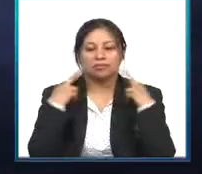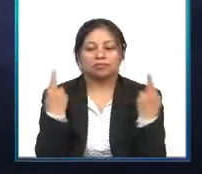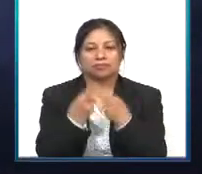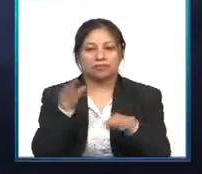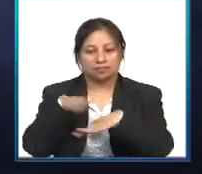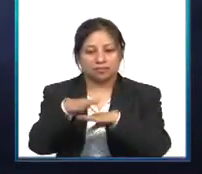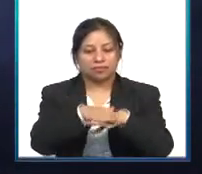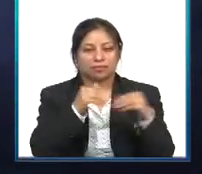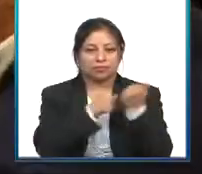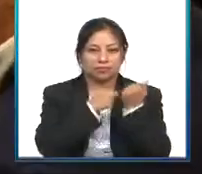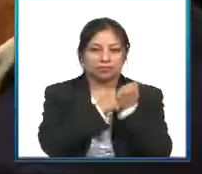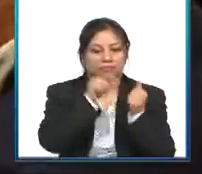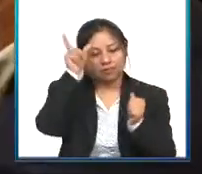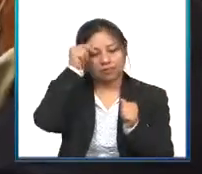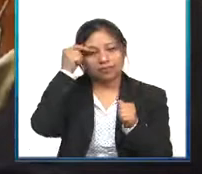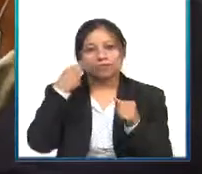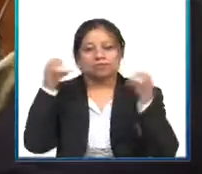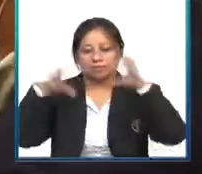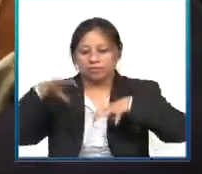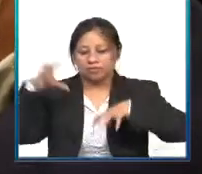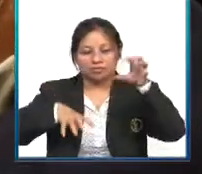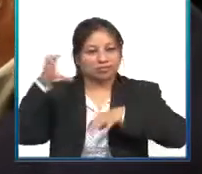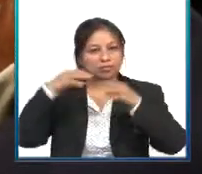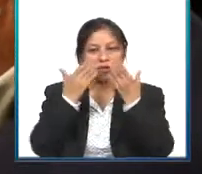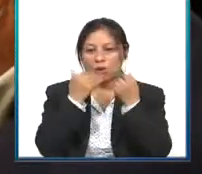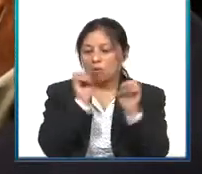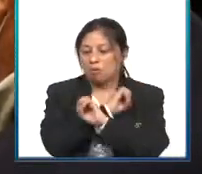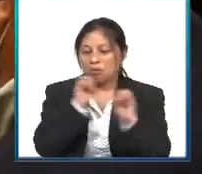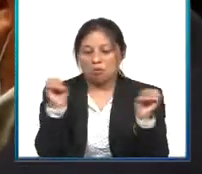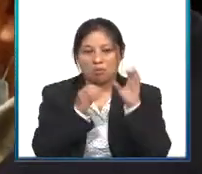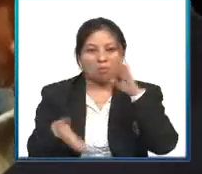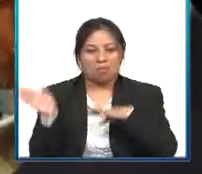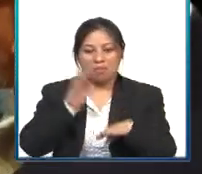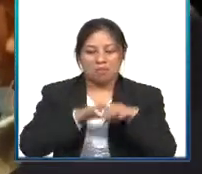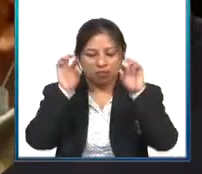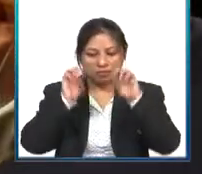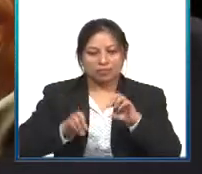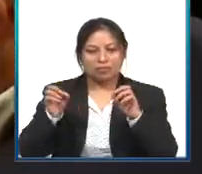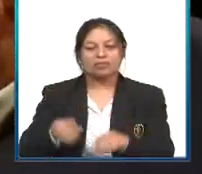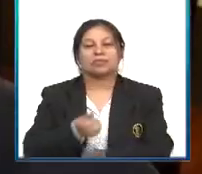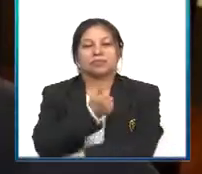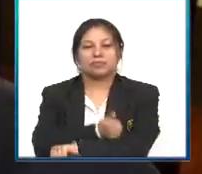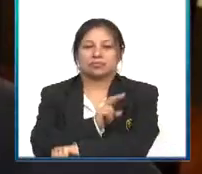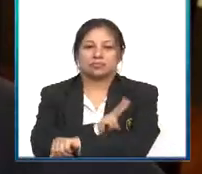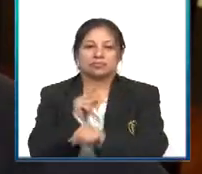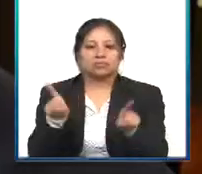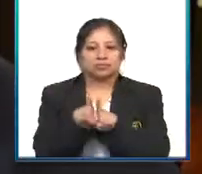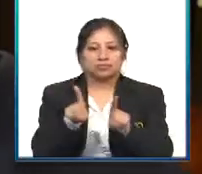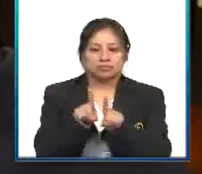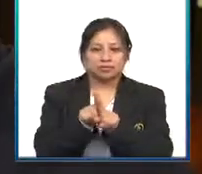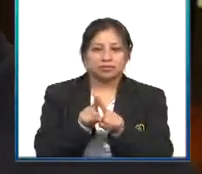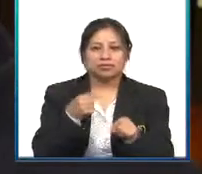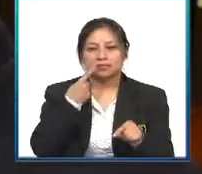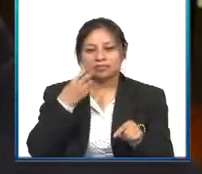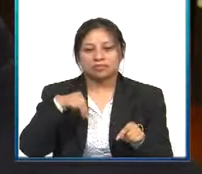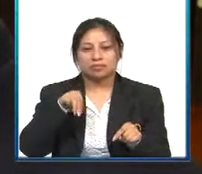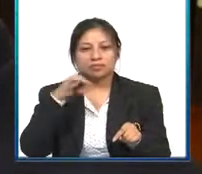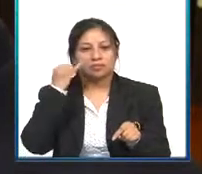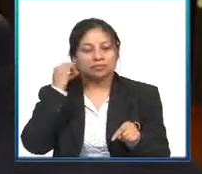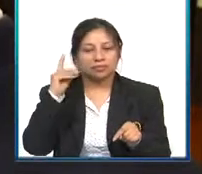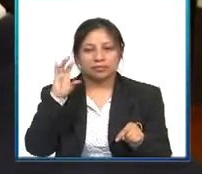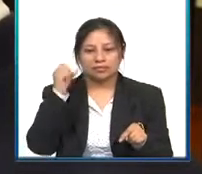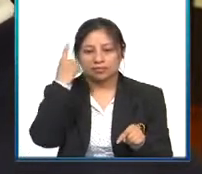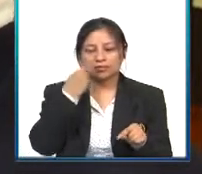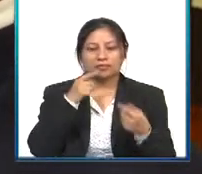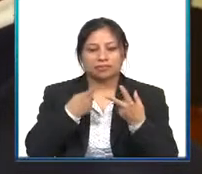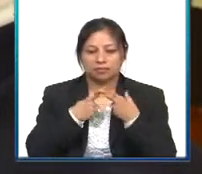para solicitar el apoyo del gobierno, ya que las lluvias dejaron sin alimento a la mayoría de la población alta verapacense. Por su parte, Barahona del Mides mencionó que